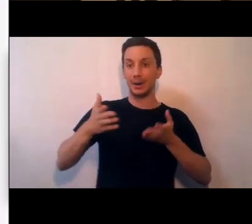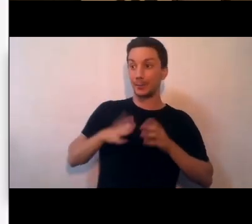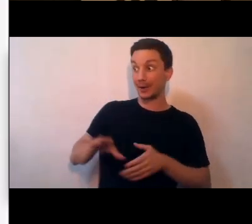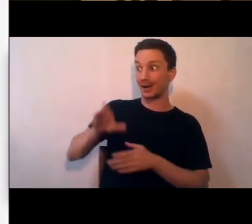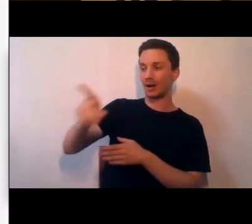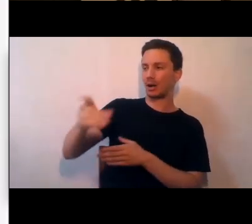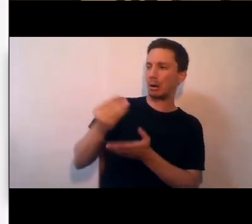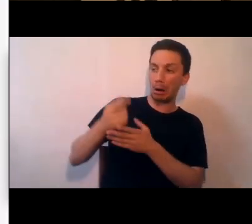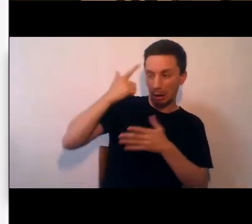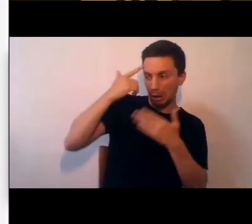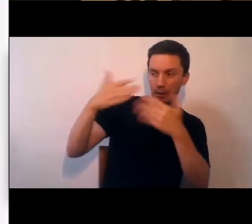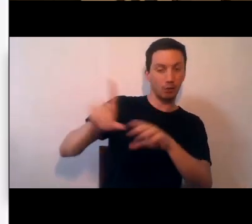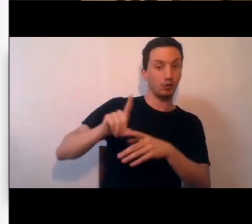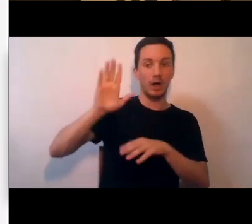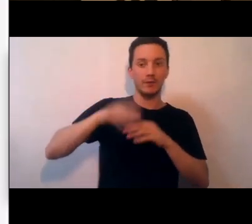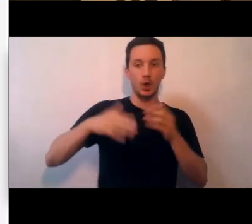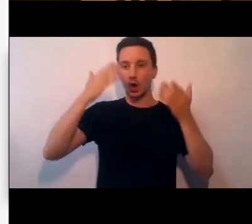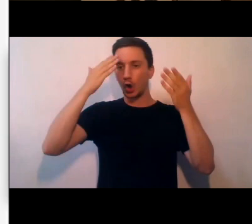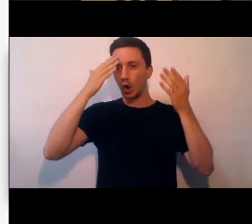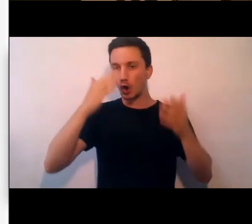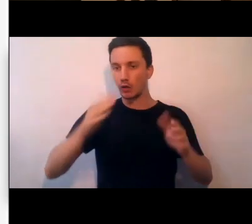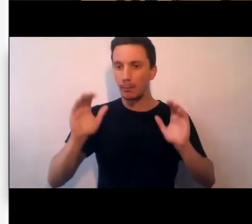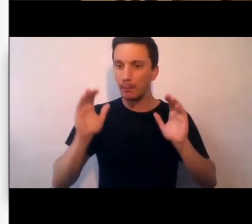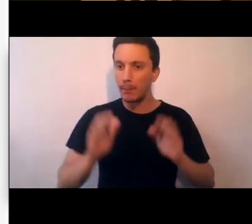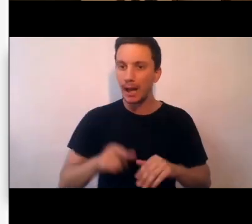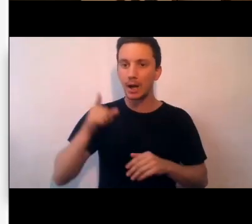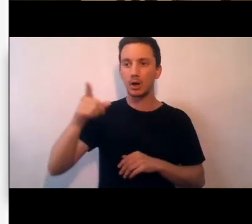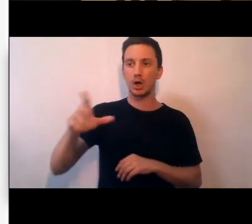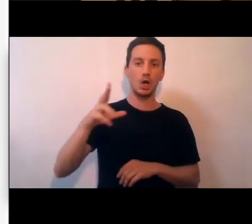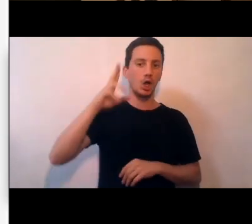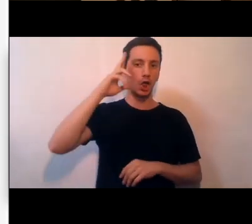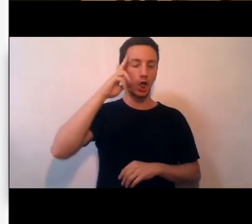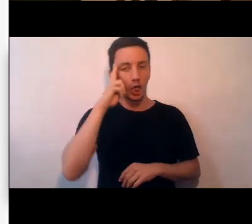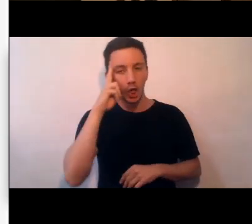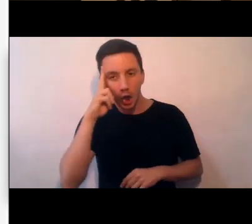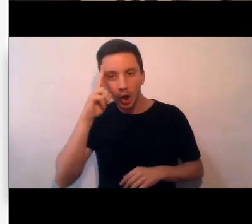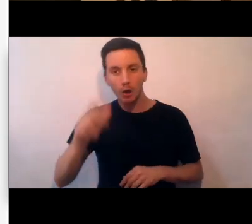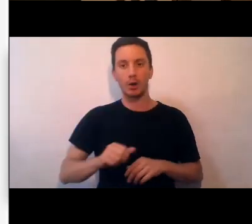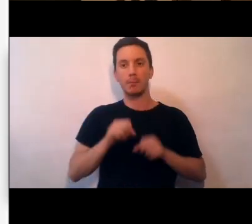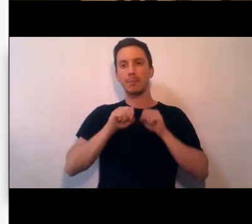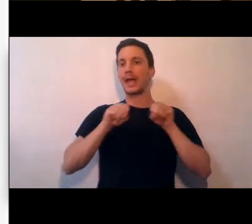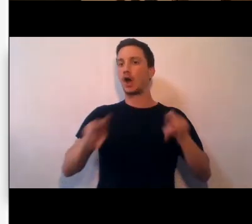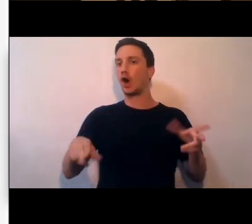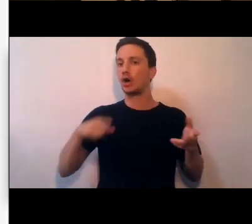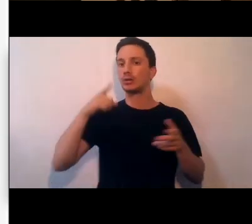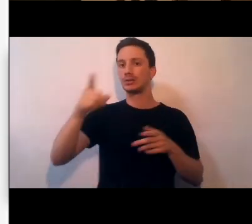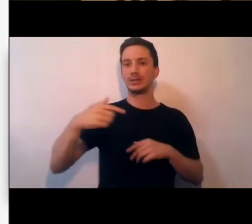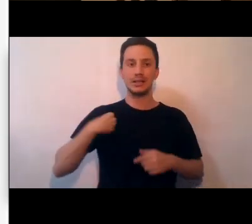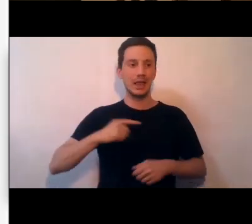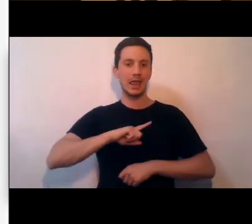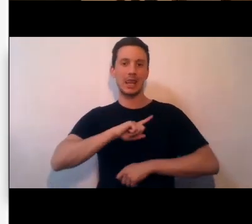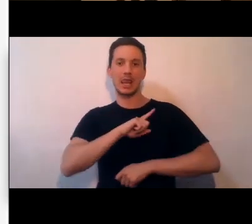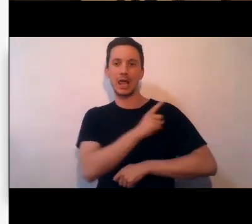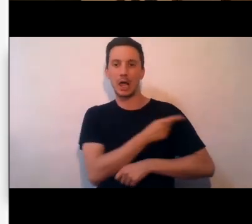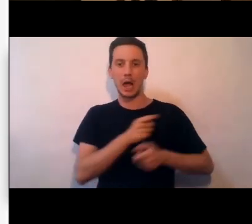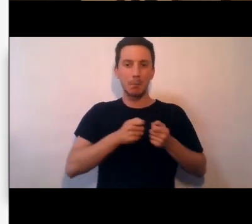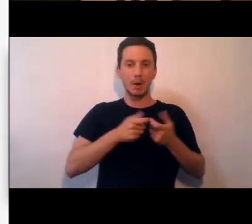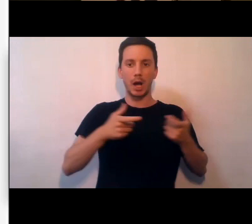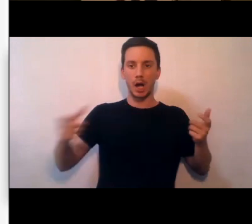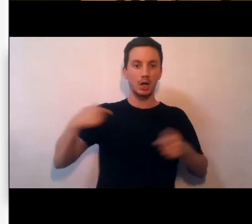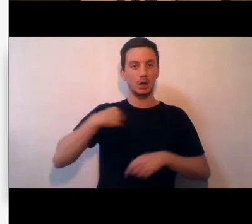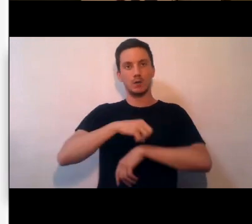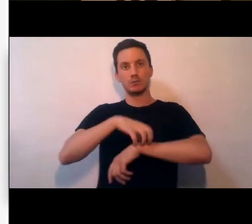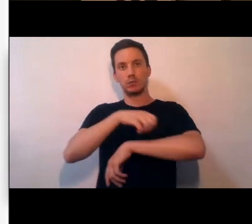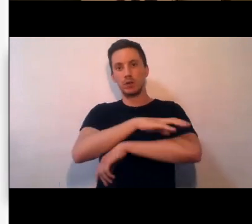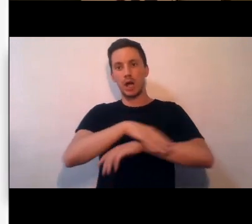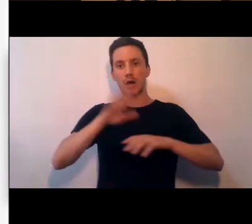duerme bien, no se concentra, tienen trastornos de conducta, se pueden infectar las lesiones y el hecho de tener siempre una constante inflamación